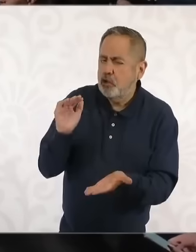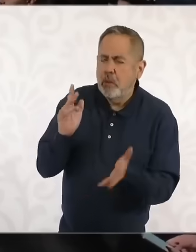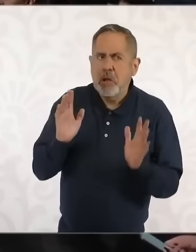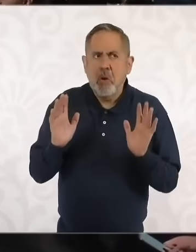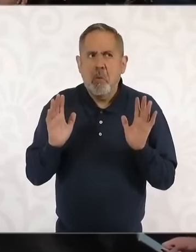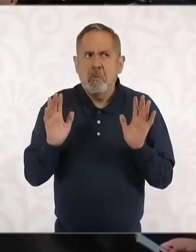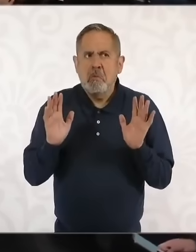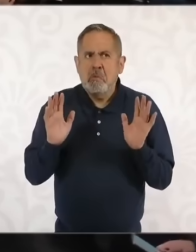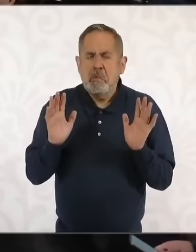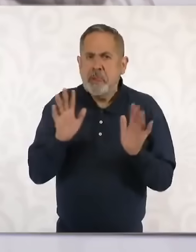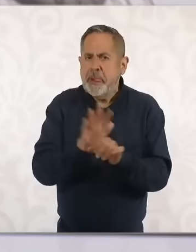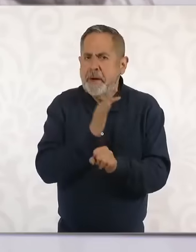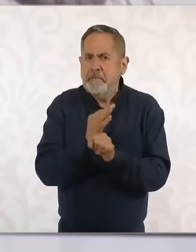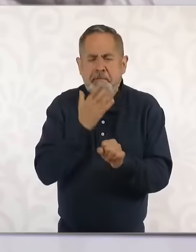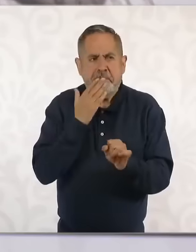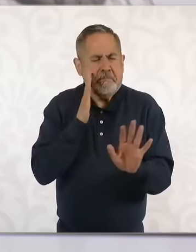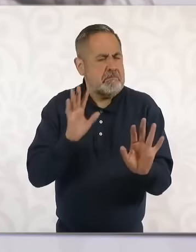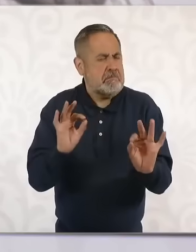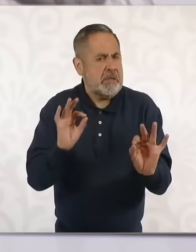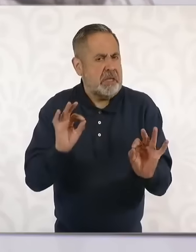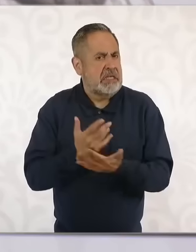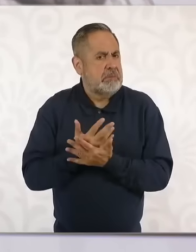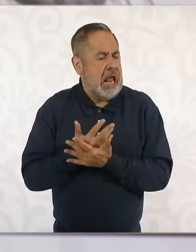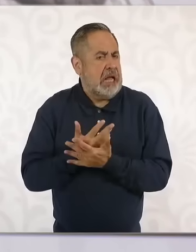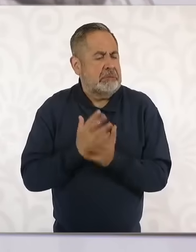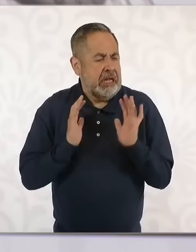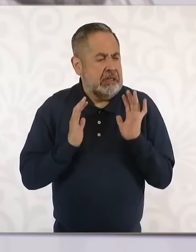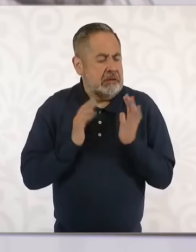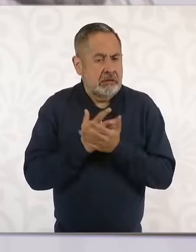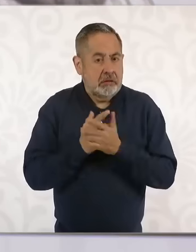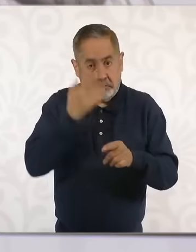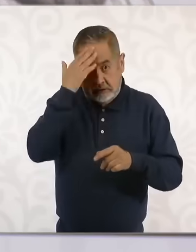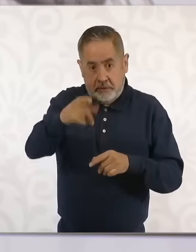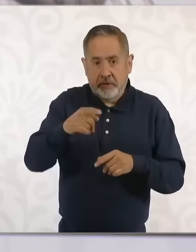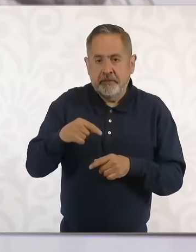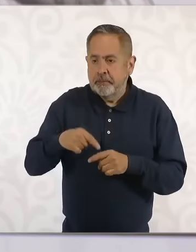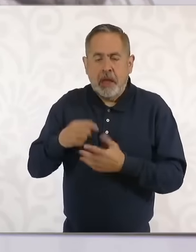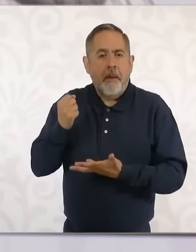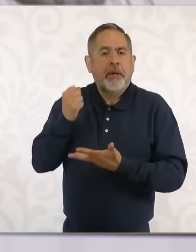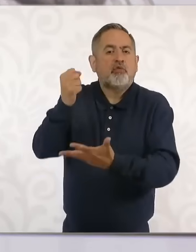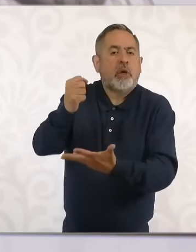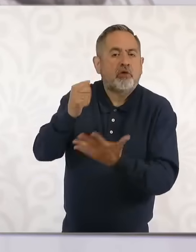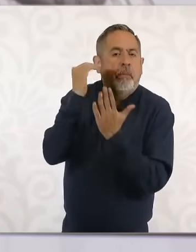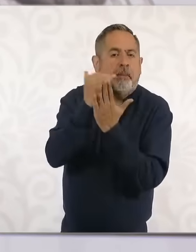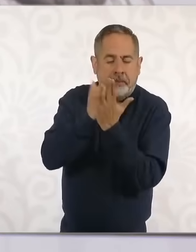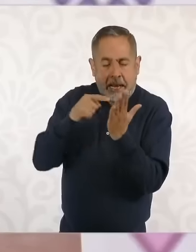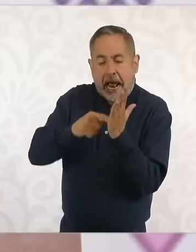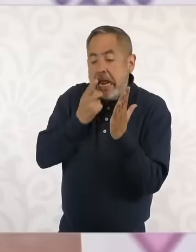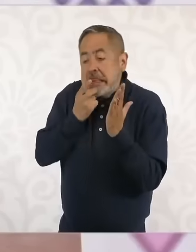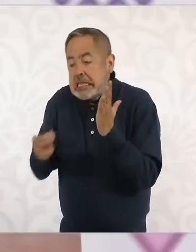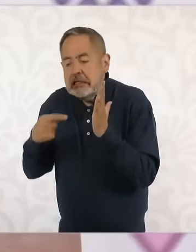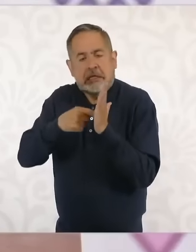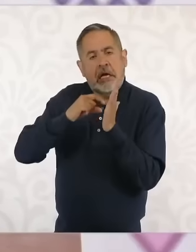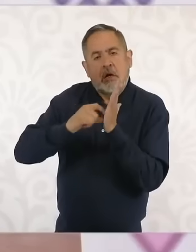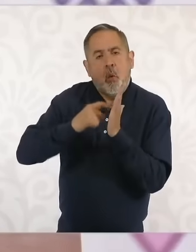esperar. Y ustedes saben que además nosotros presentamos un precio del petróleo en el presupuesto, pero siempre hay